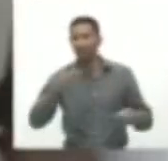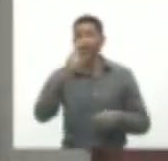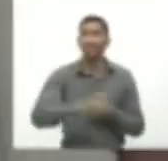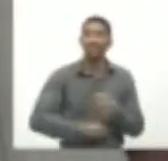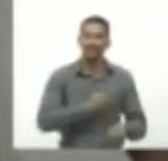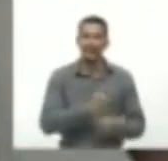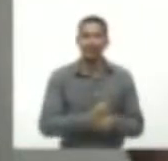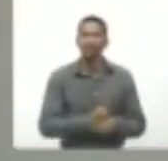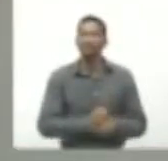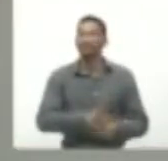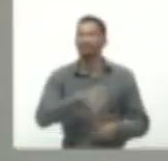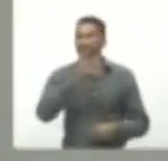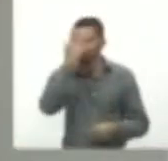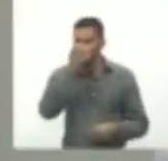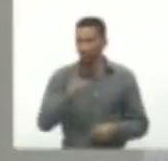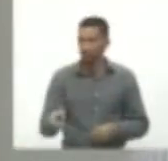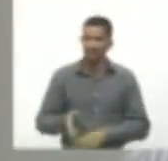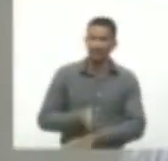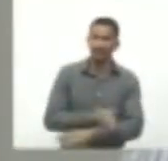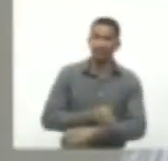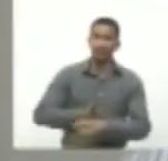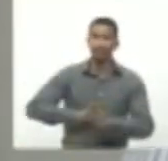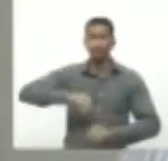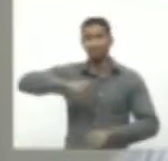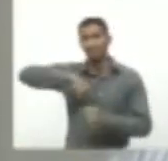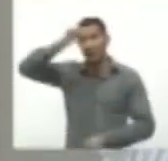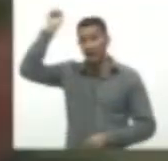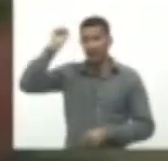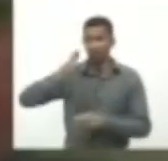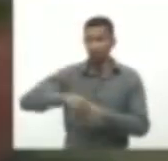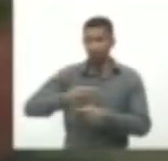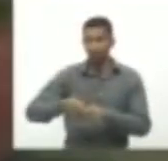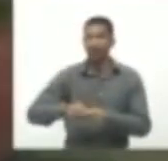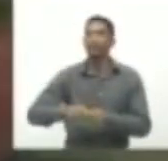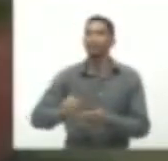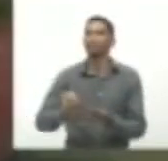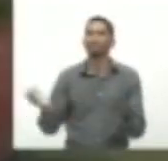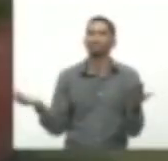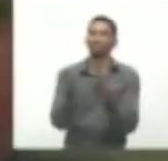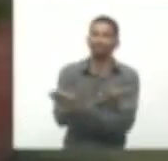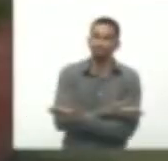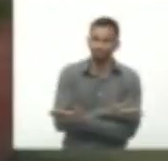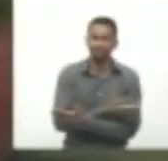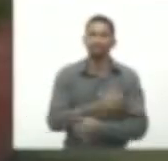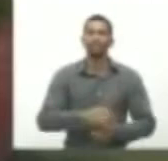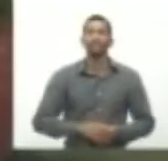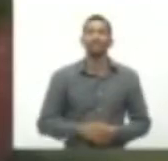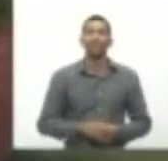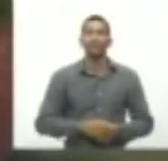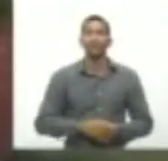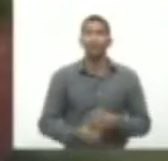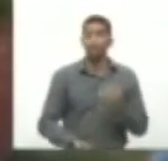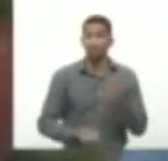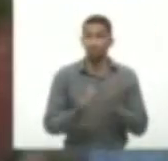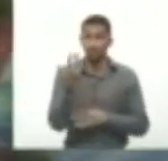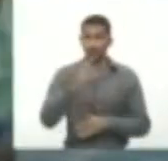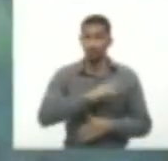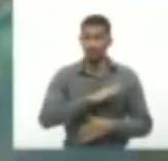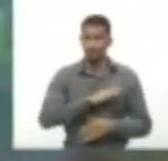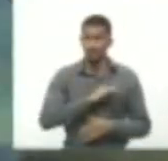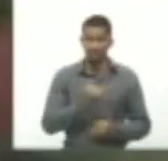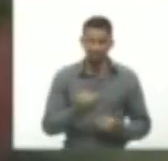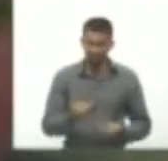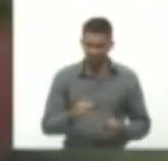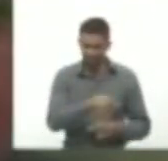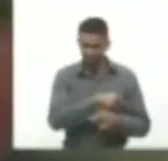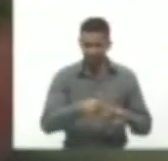fue destituido 8 meses después de posesionado en 2016. El nuevo alcalde de Cerete tomará posesión esta misma semana ante